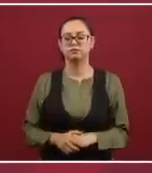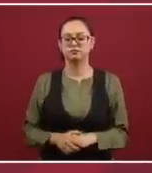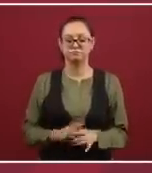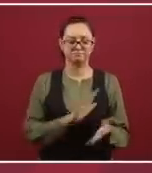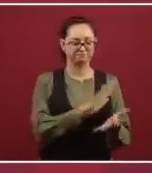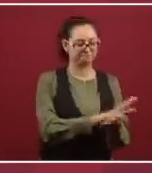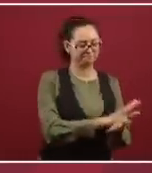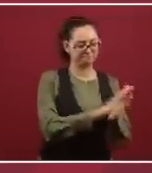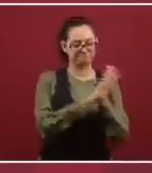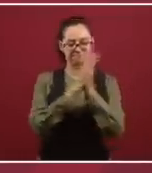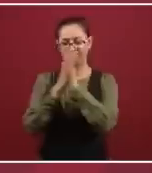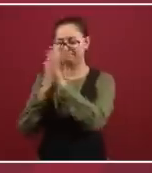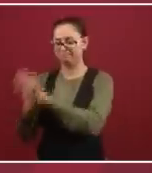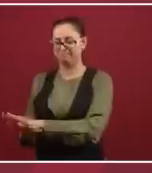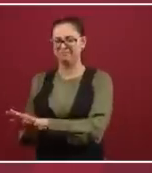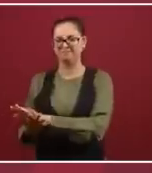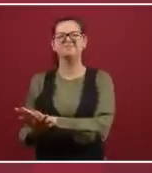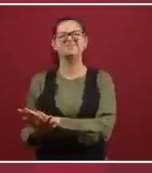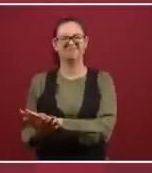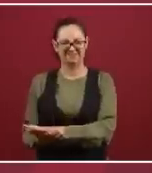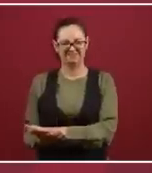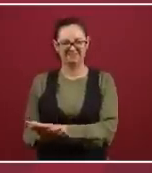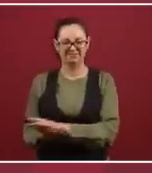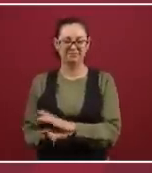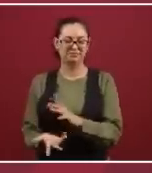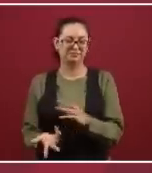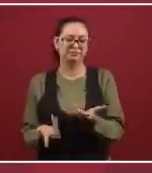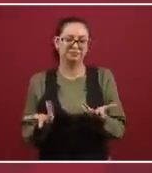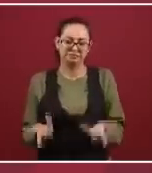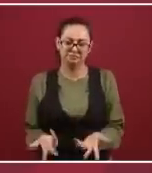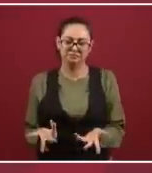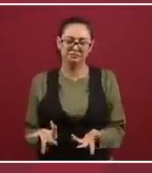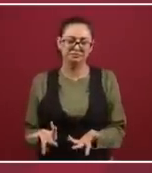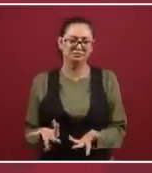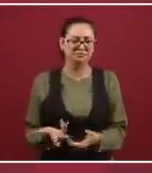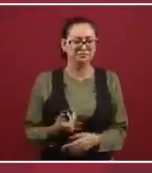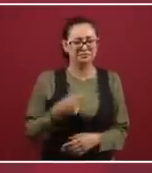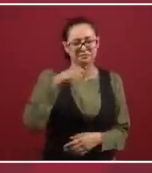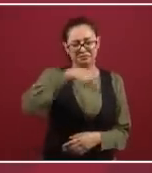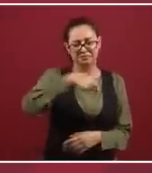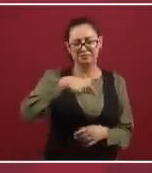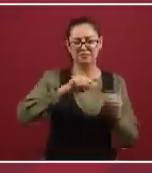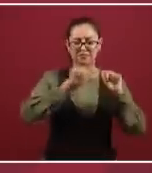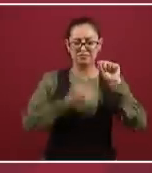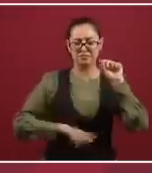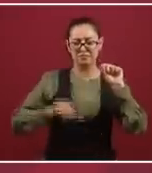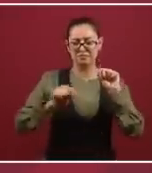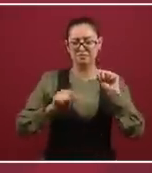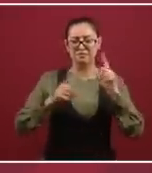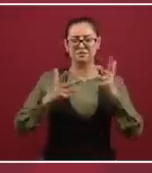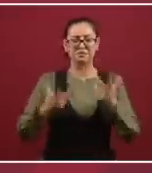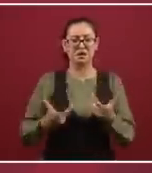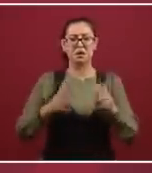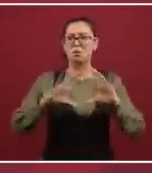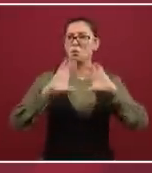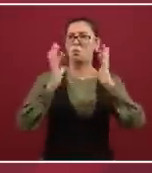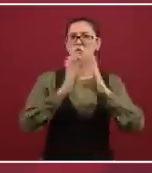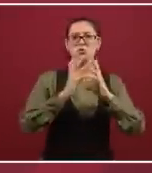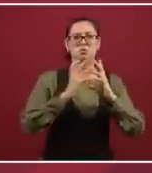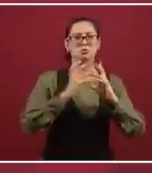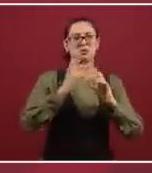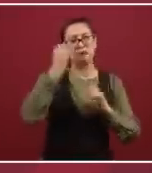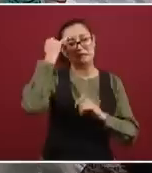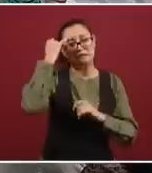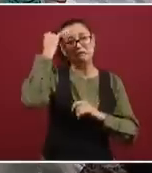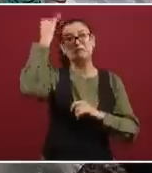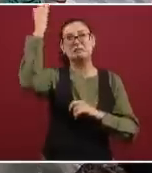inmediata de una perspectiva más convencional que se ha usado en México y en el mundo por varias décadas, en donde